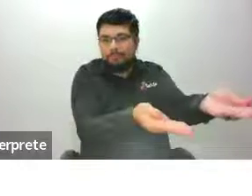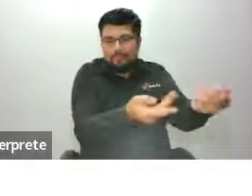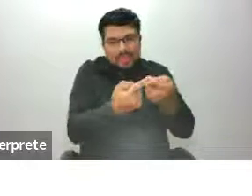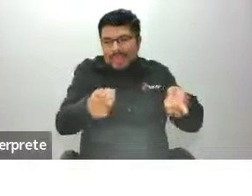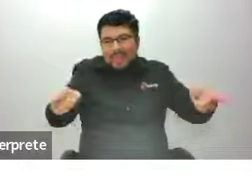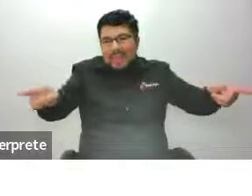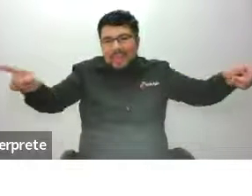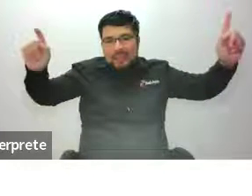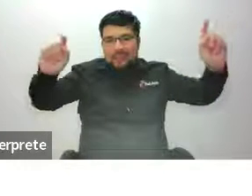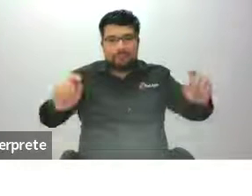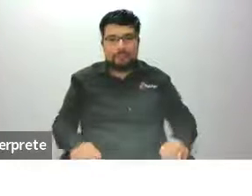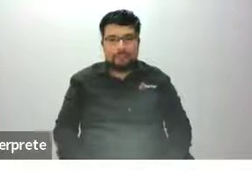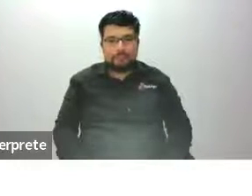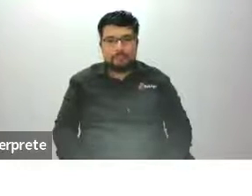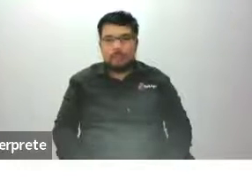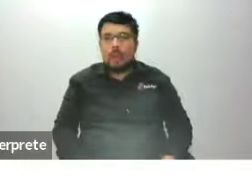Ahora bien,